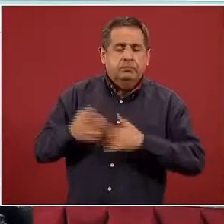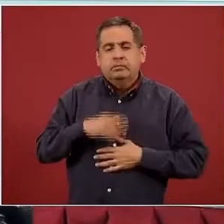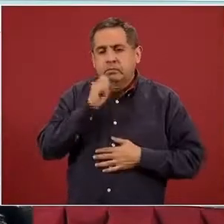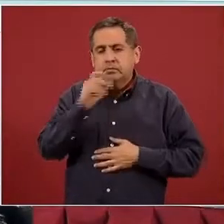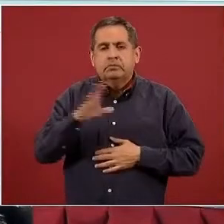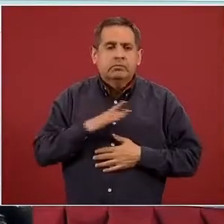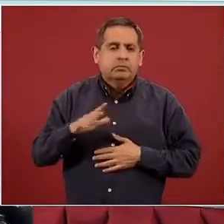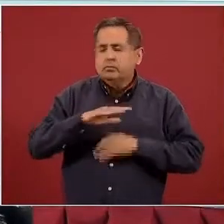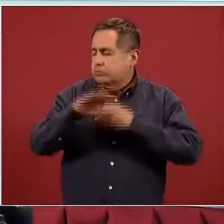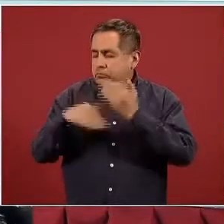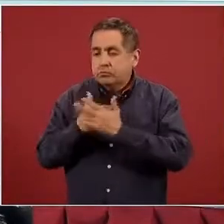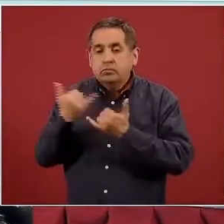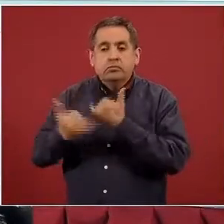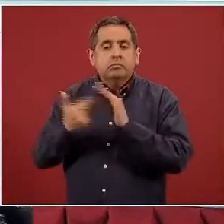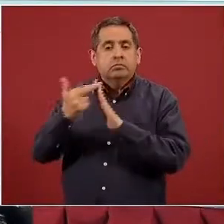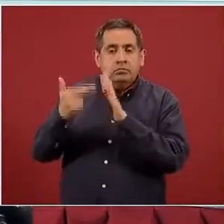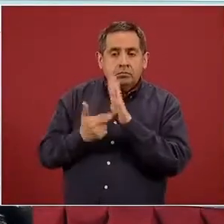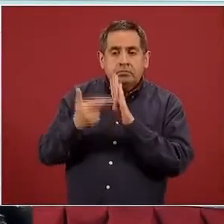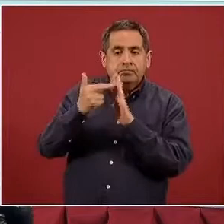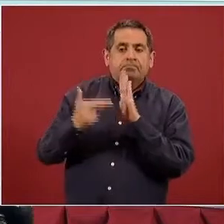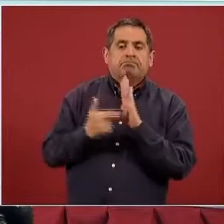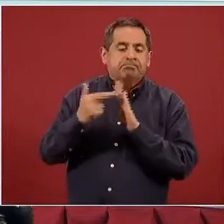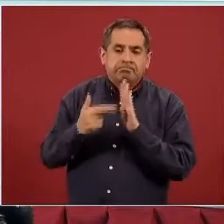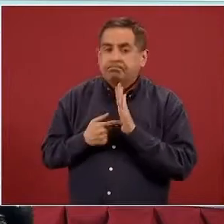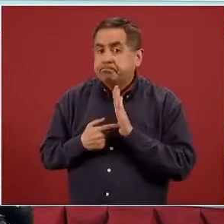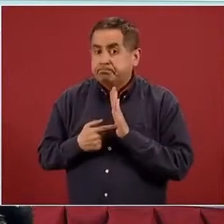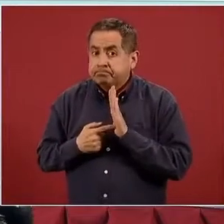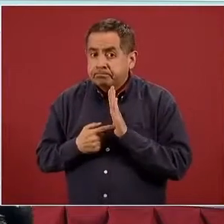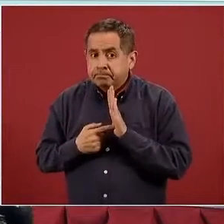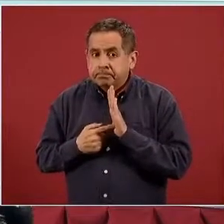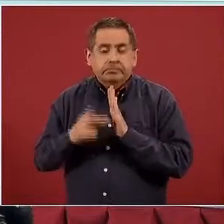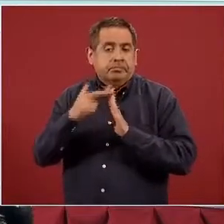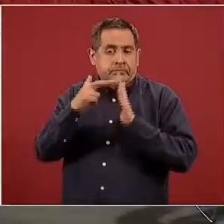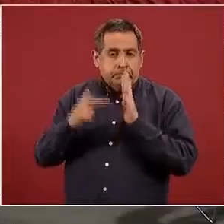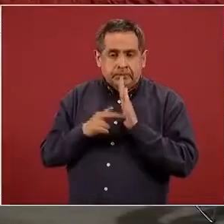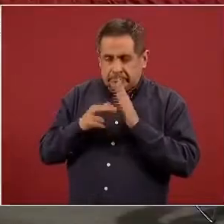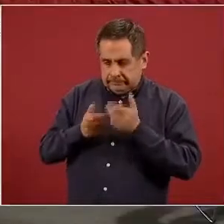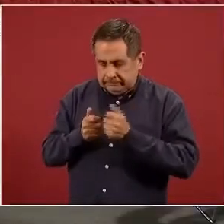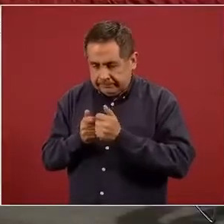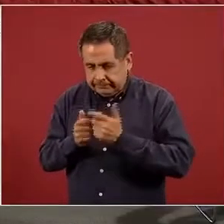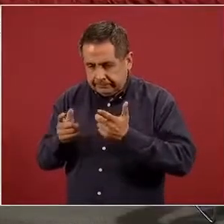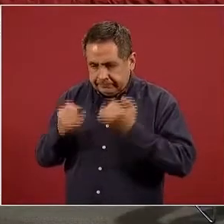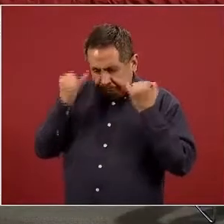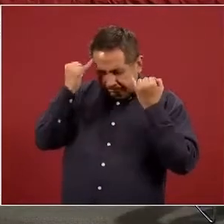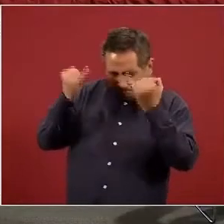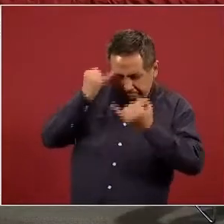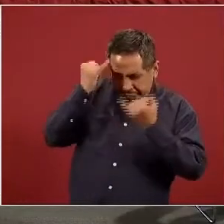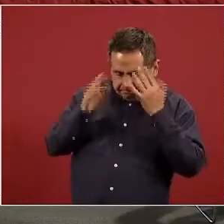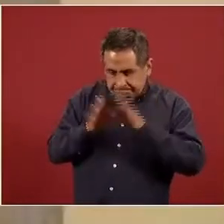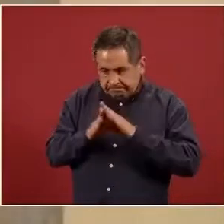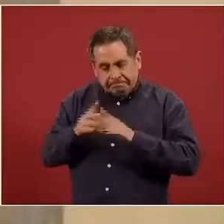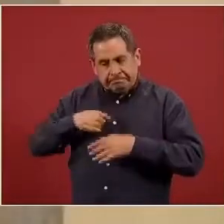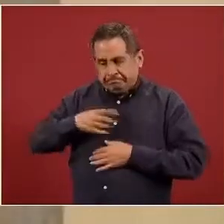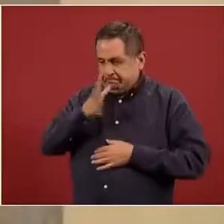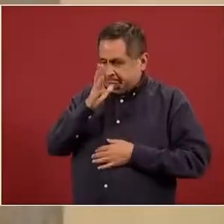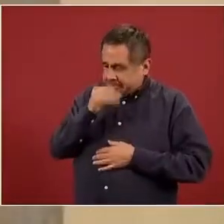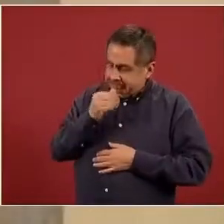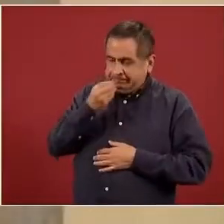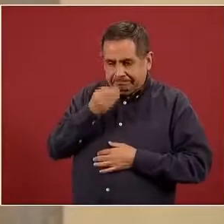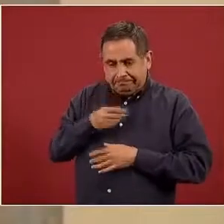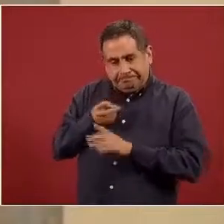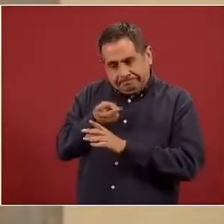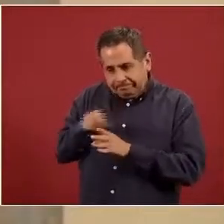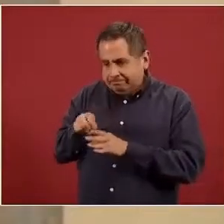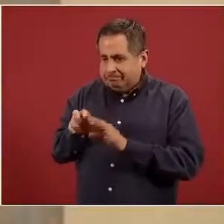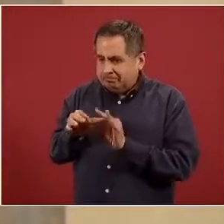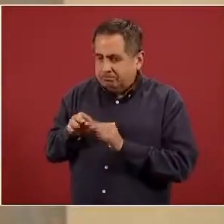reglas. En todos los juegos va a haber reglas. ¿Pero qué va a generar las reglas? Las reglas van a liberar la creatividad porque se tienen que adaptar. Los niños, o bueno,